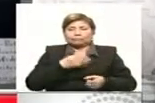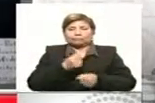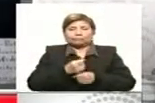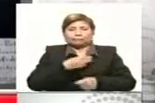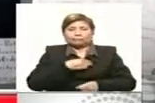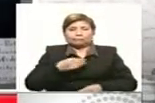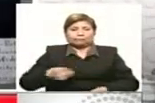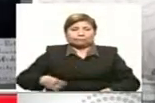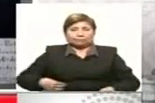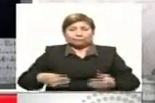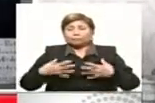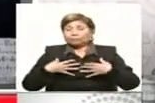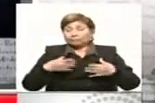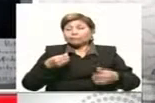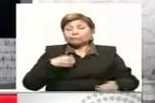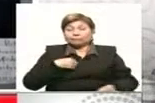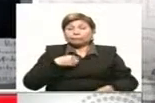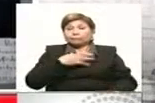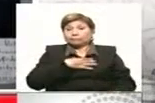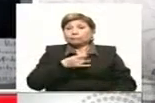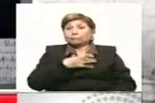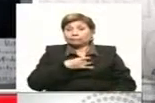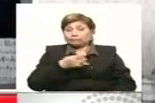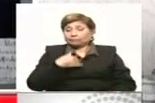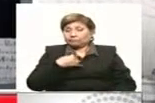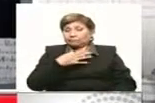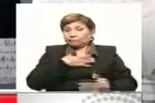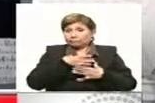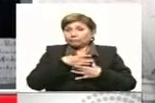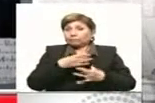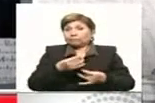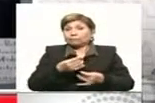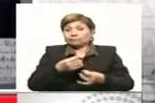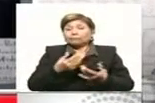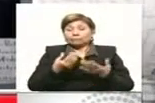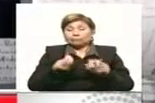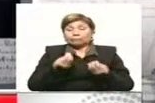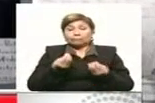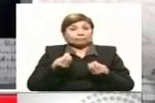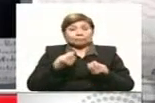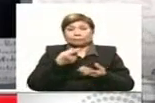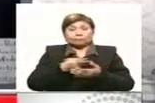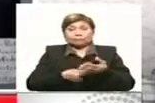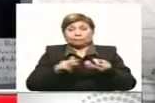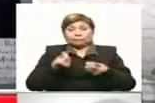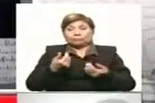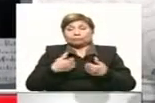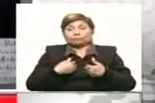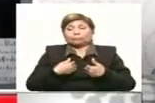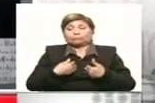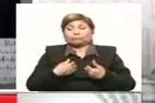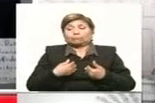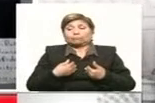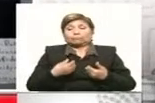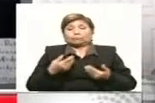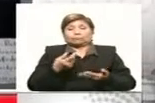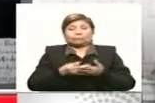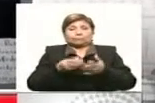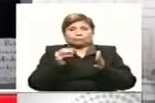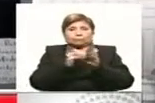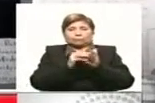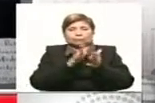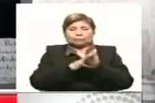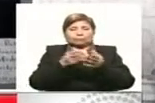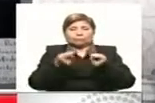ministro, me interesa pues que tengan el presupuesto adecuado. No es que no tienen el presupuesto porque no lo hemos